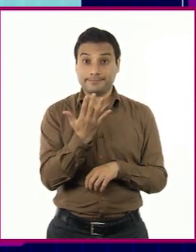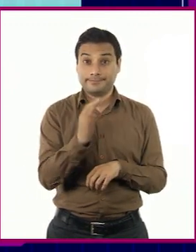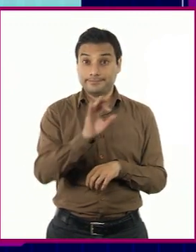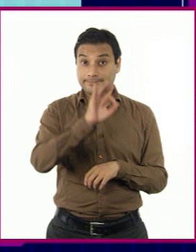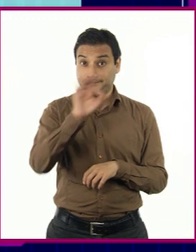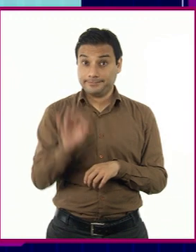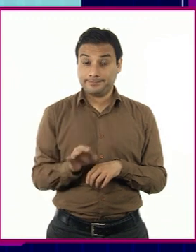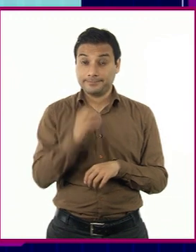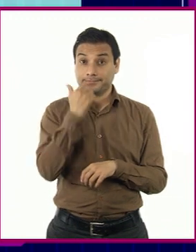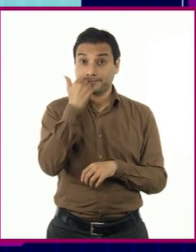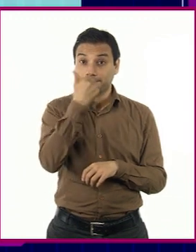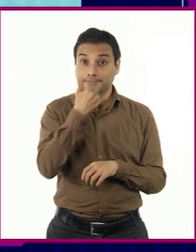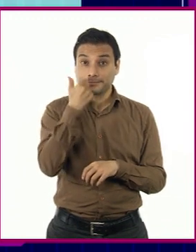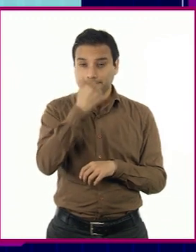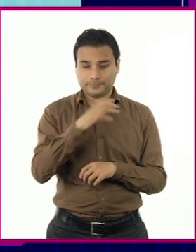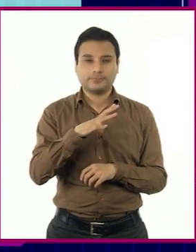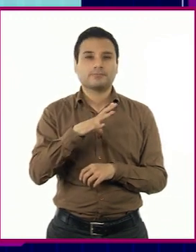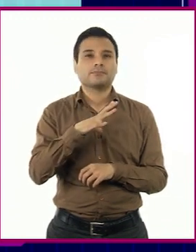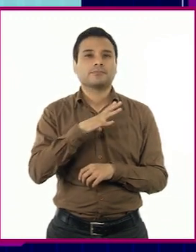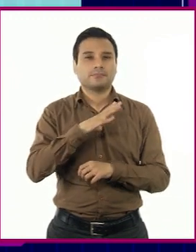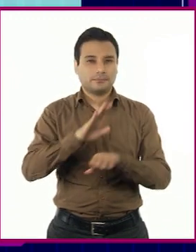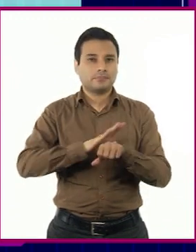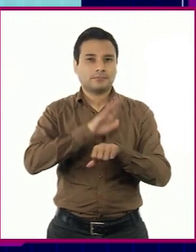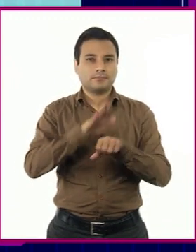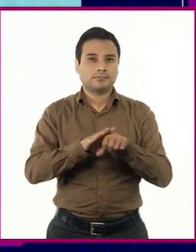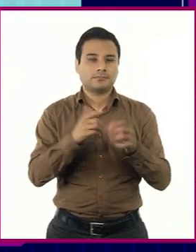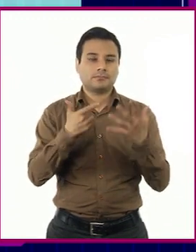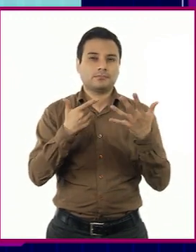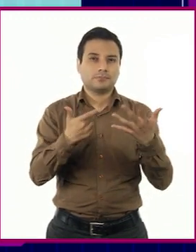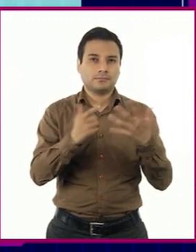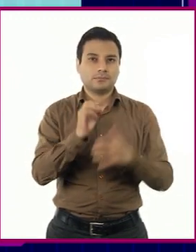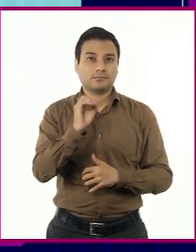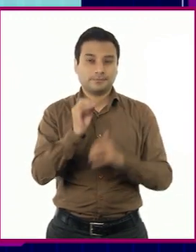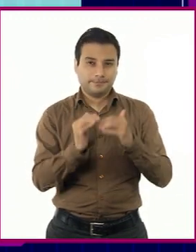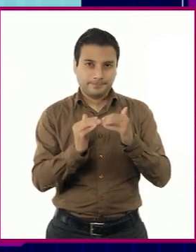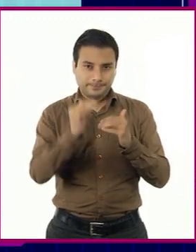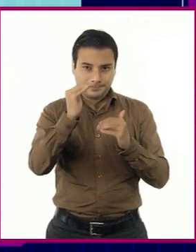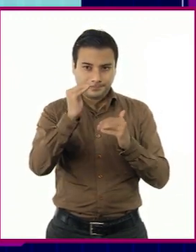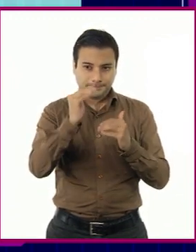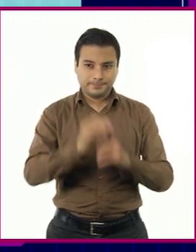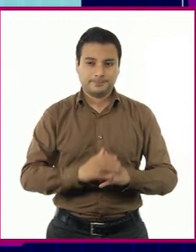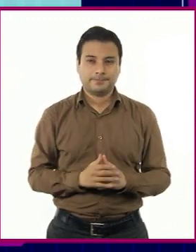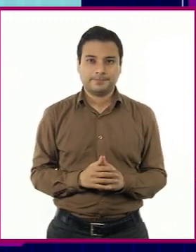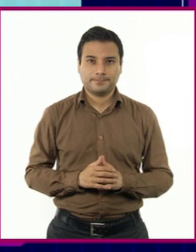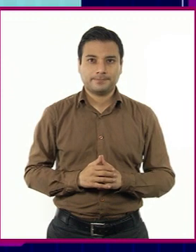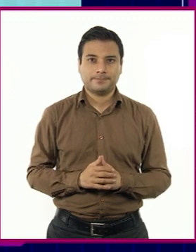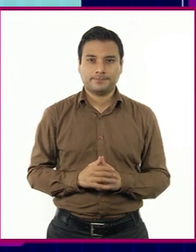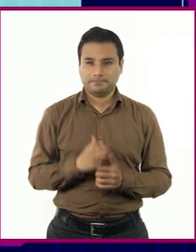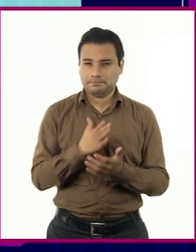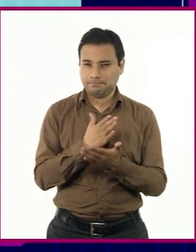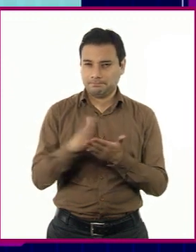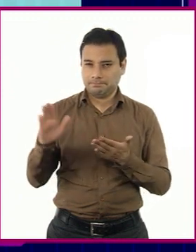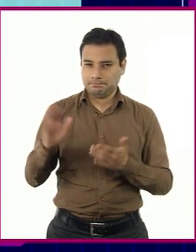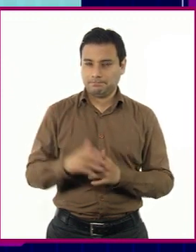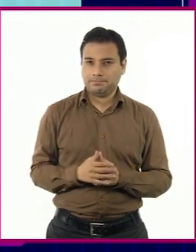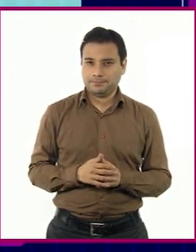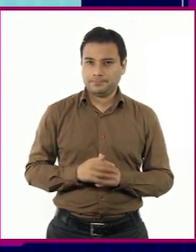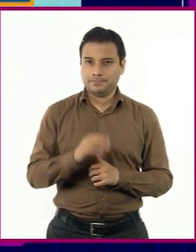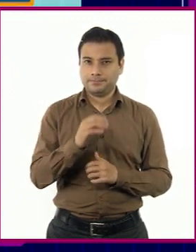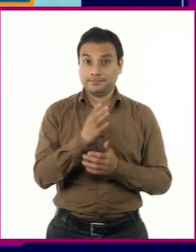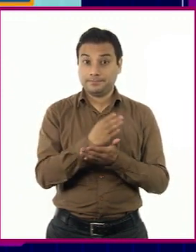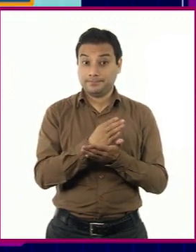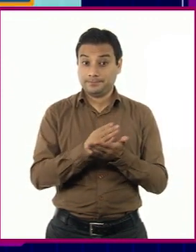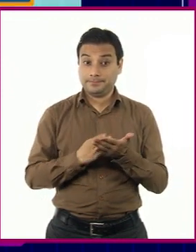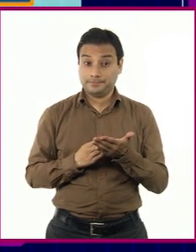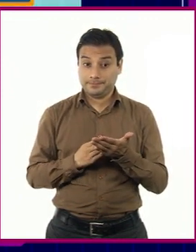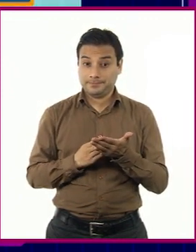de estudiantes obtuvieron 7 o más de calificación. Por otra parte, la media se ve